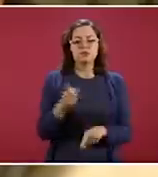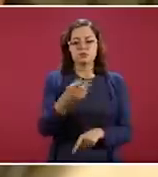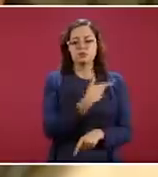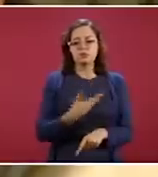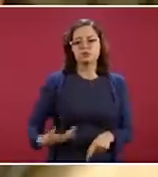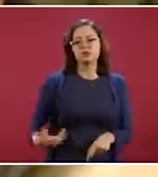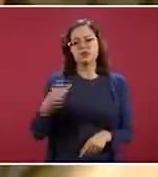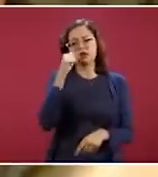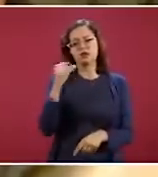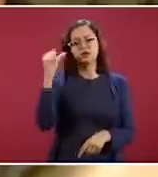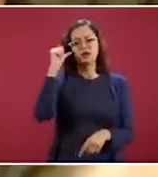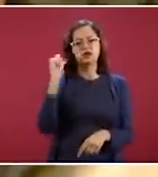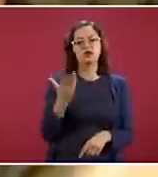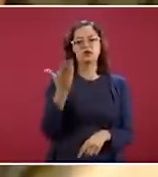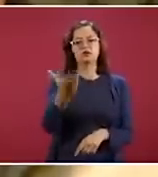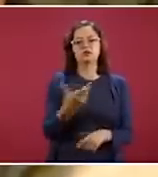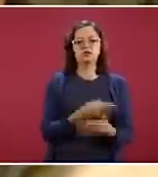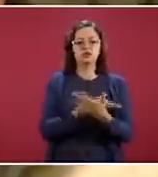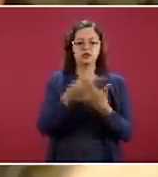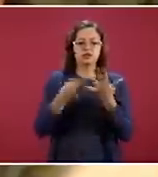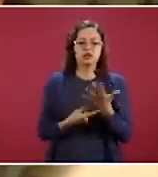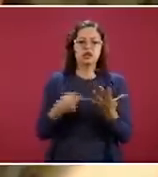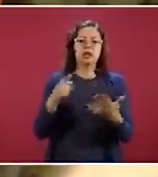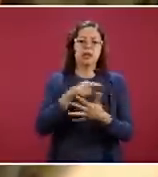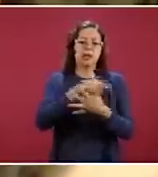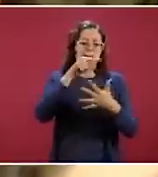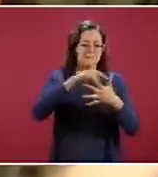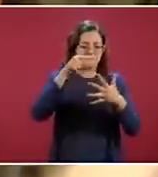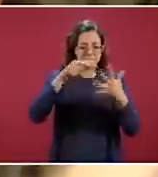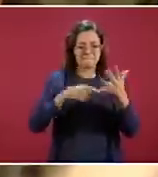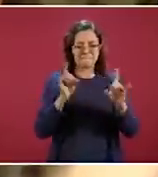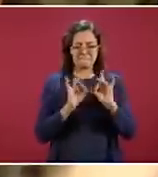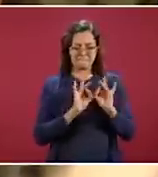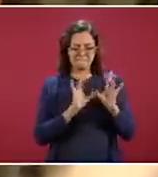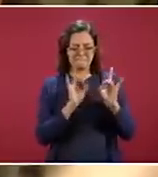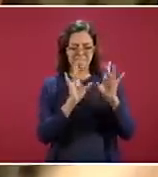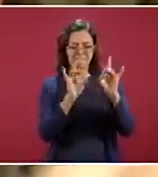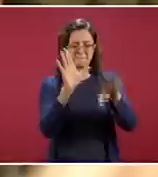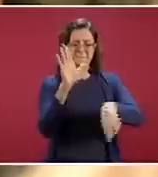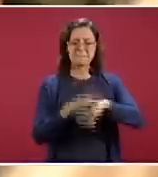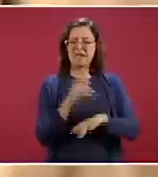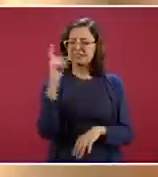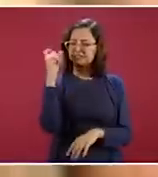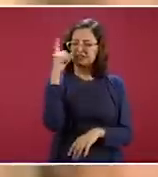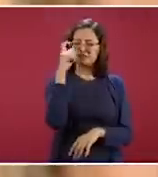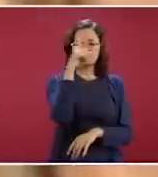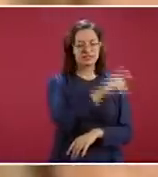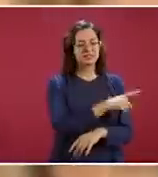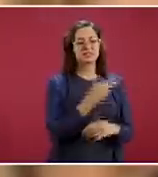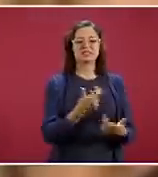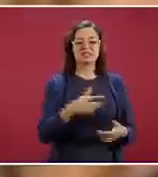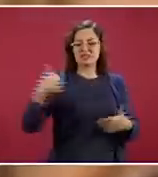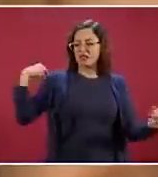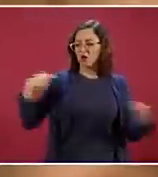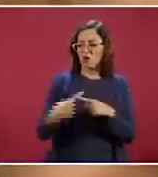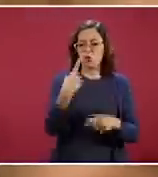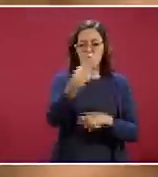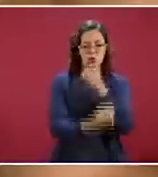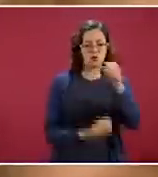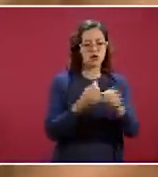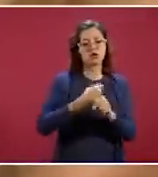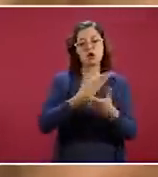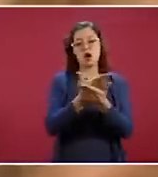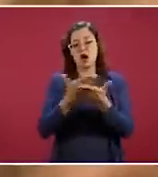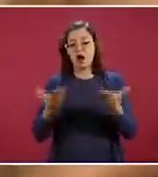ayer usted nos compartía los 5 momentos más difíciles de su gobierno, saber si hoy nos puede compartir cuáles considera los